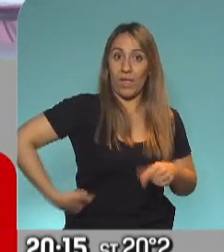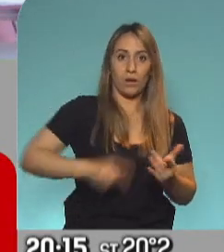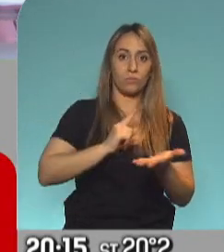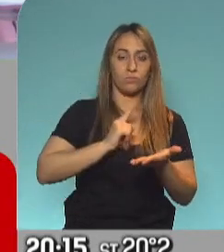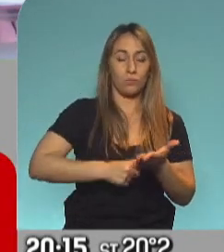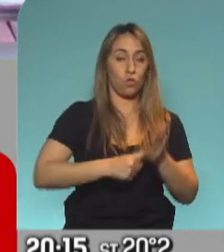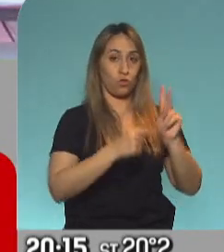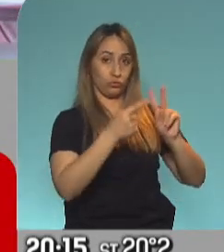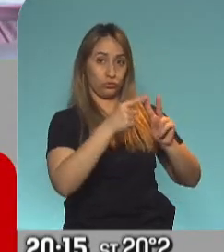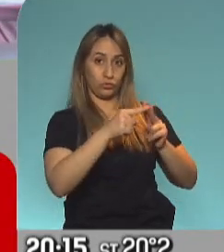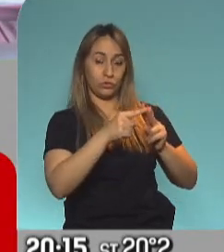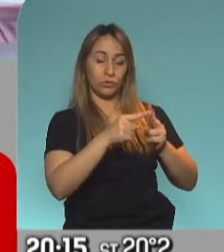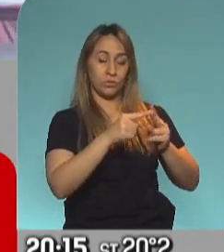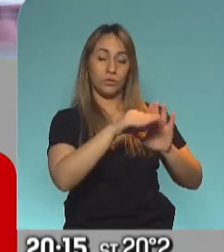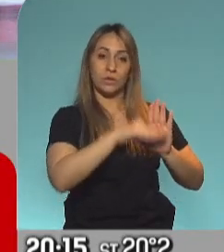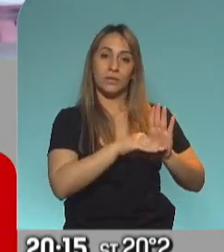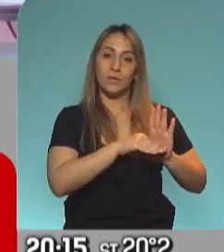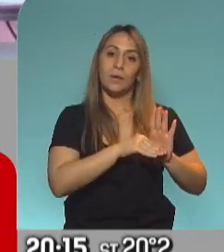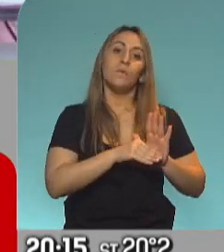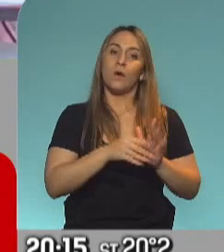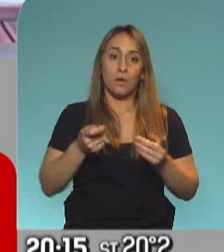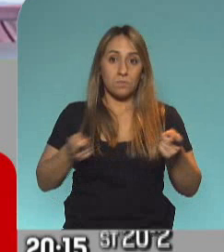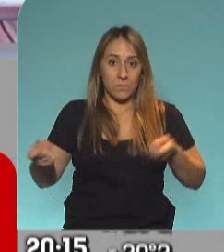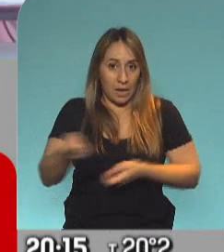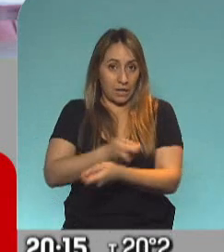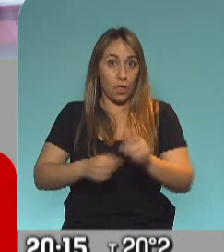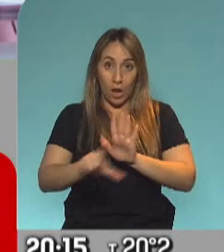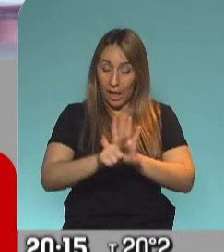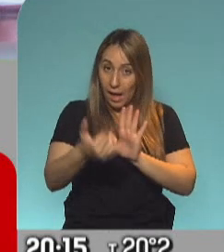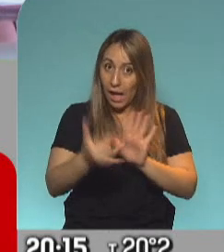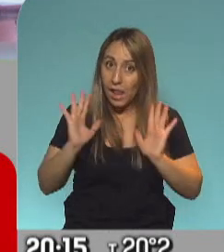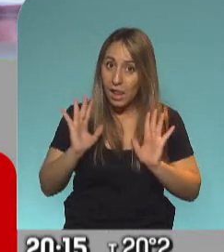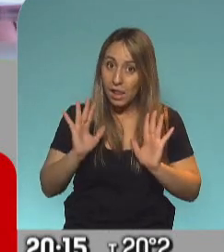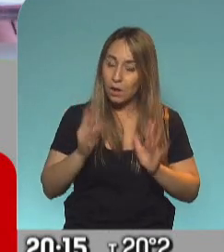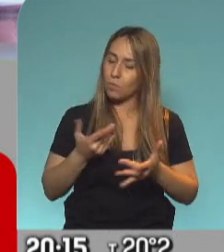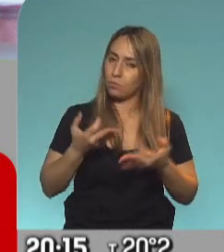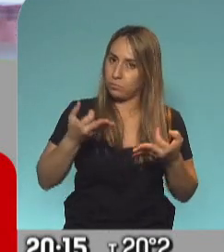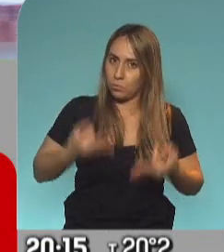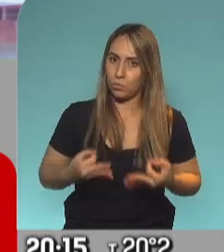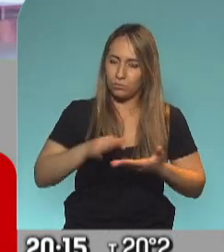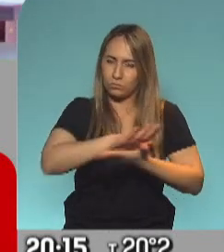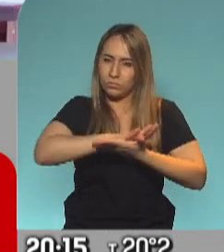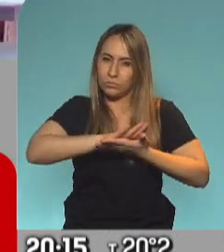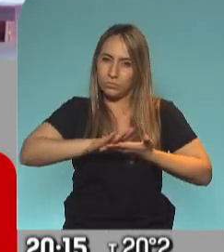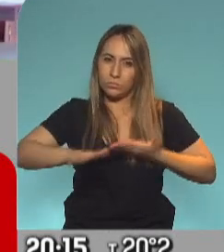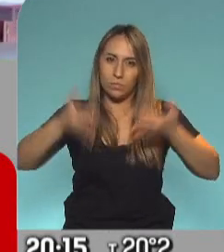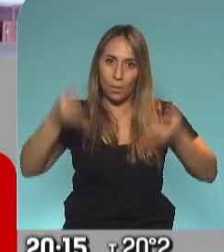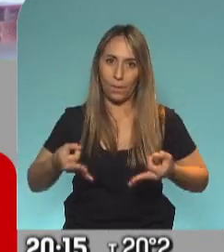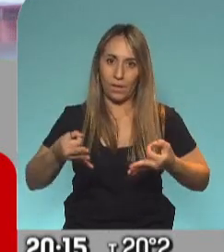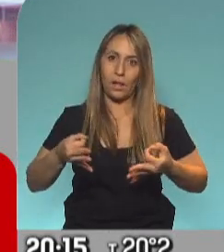digamos son mercados que son legales son mercados sofisticados pero que es justamente al tener nuevas